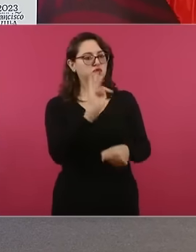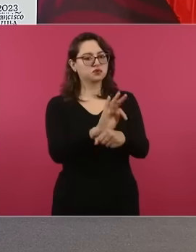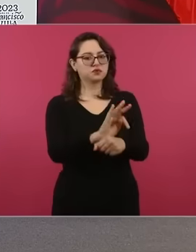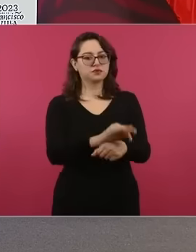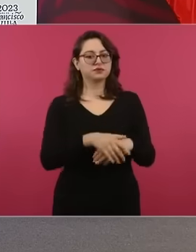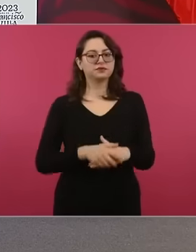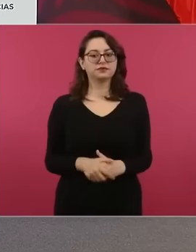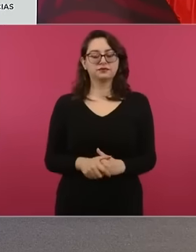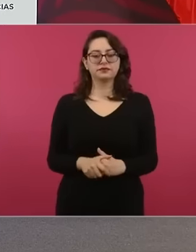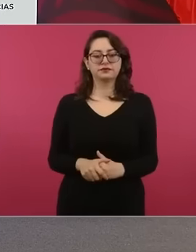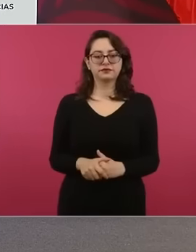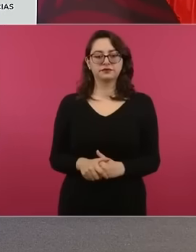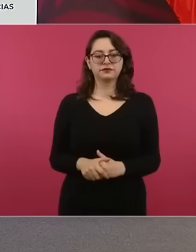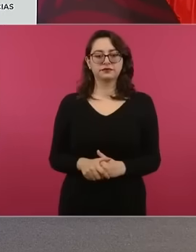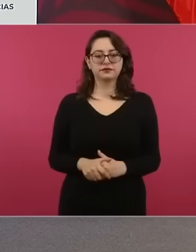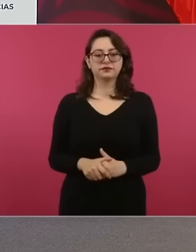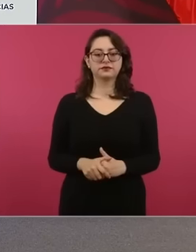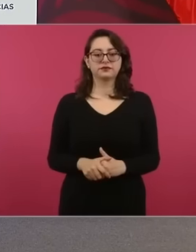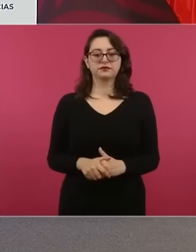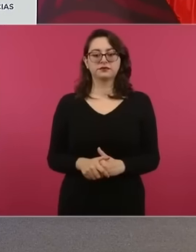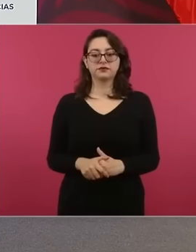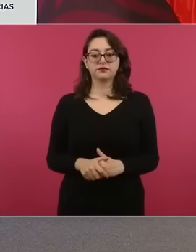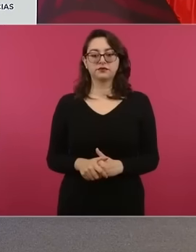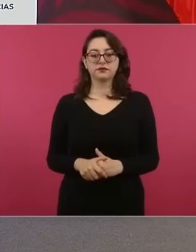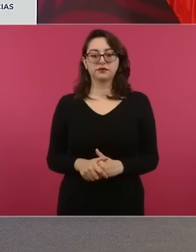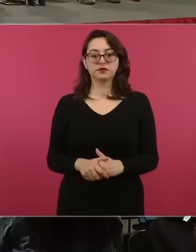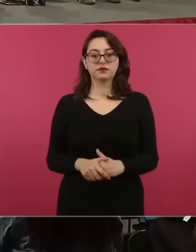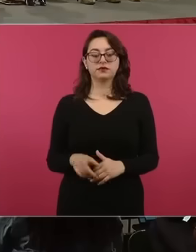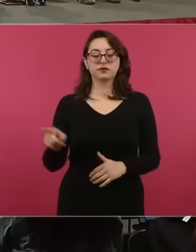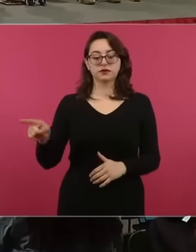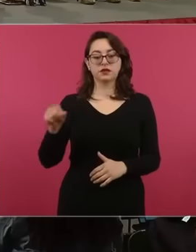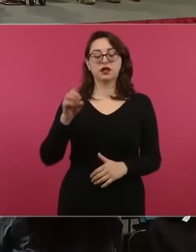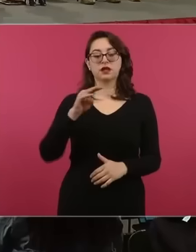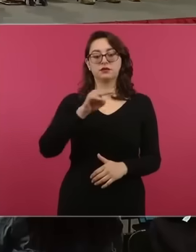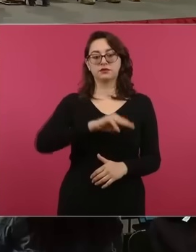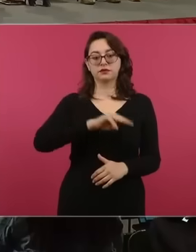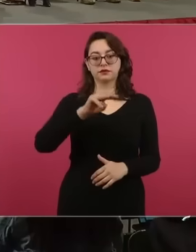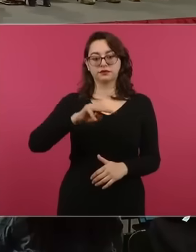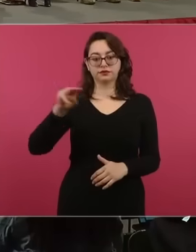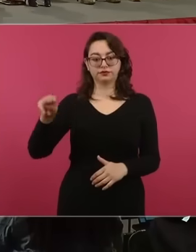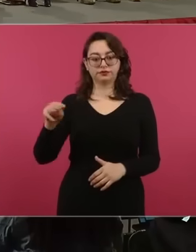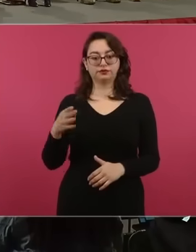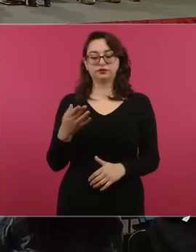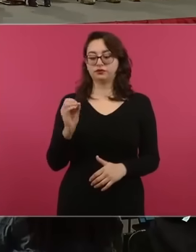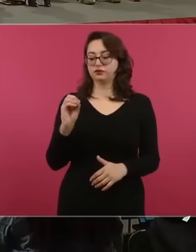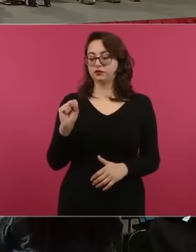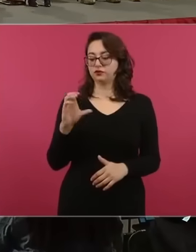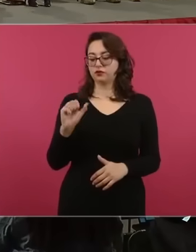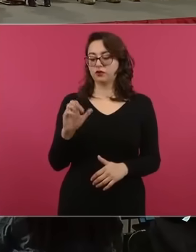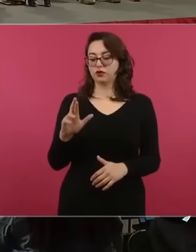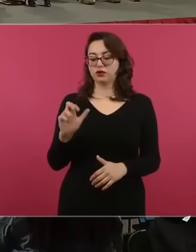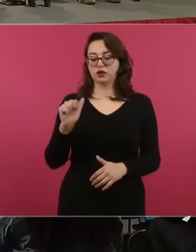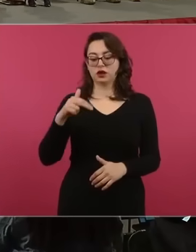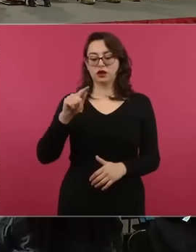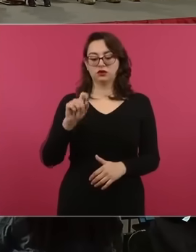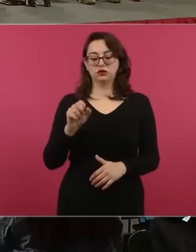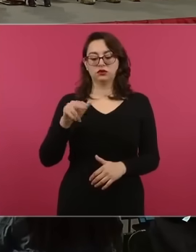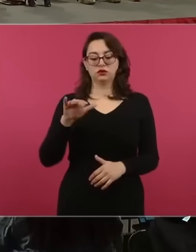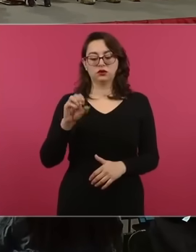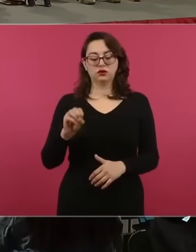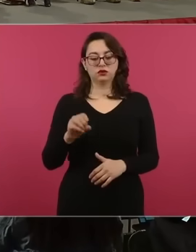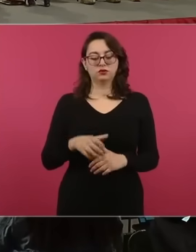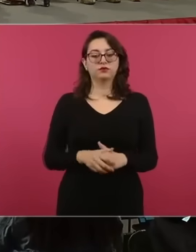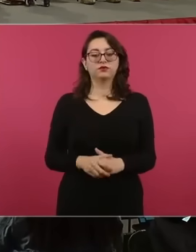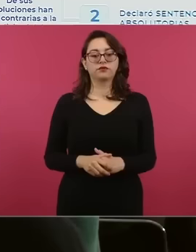adelante siguiente es el juez de control en Michoacán Oscar Antonio Madero González su